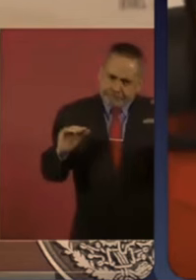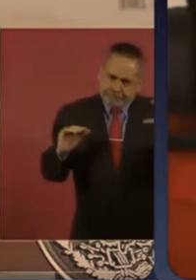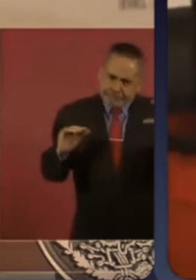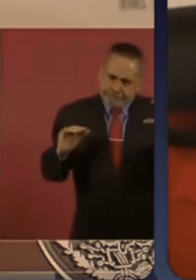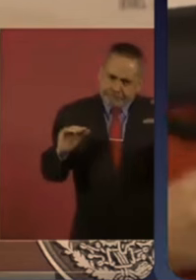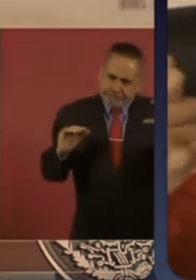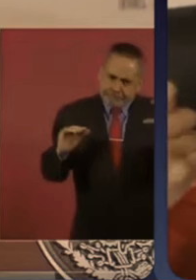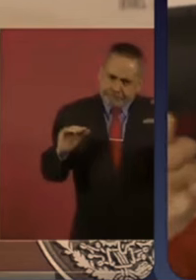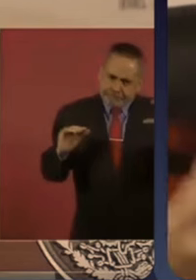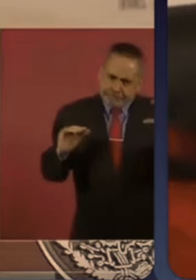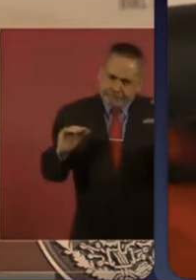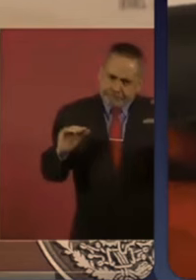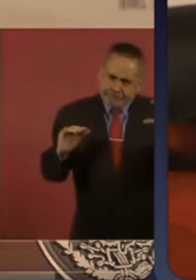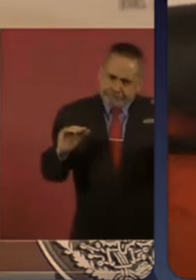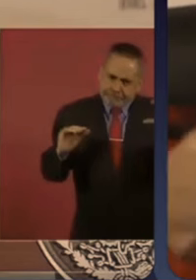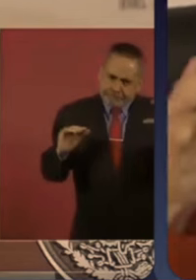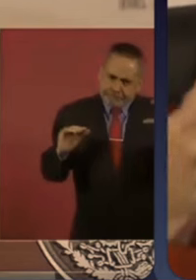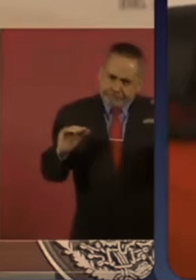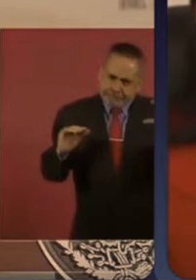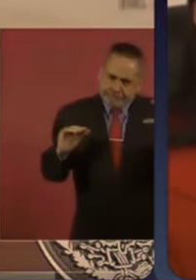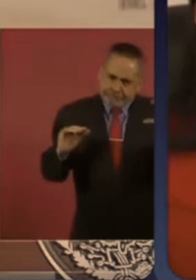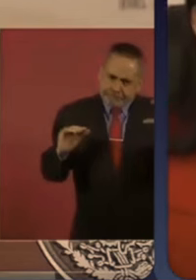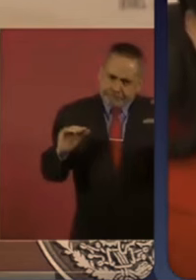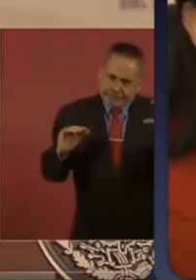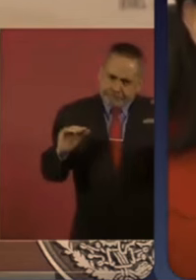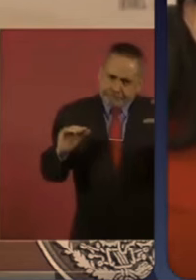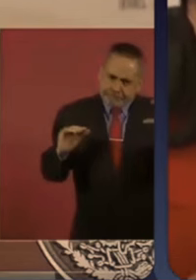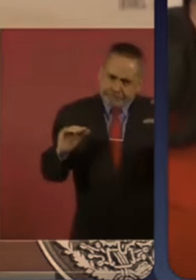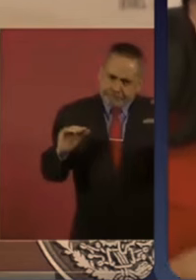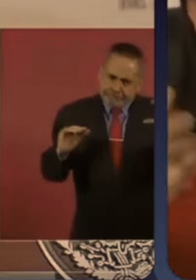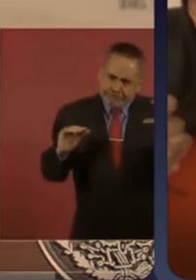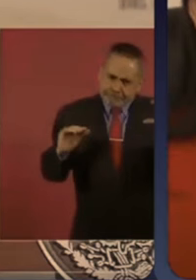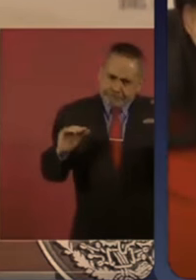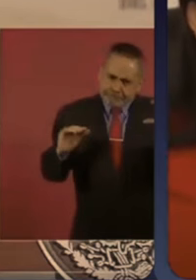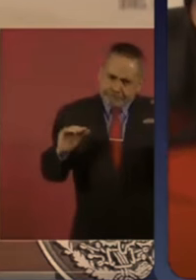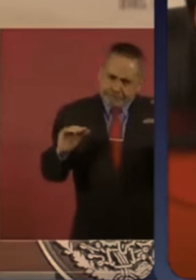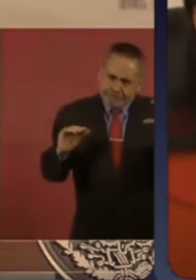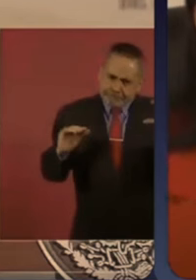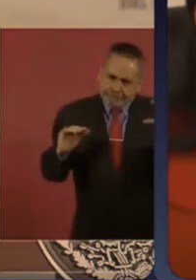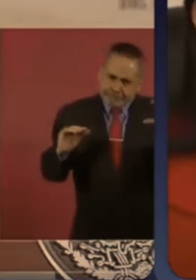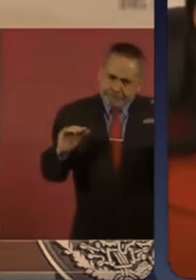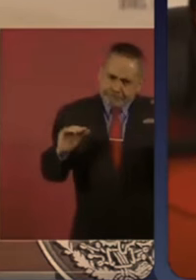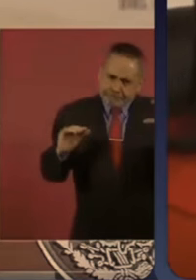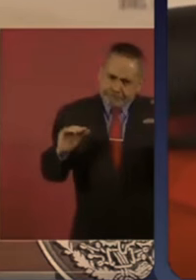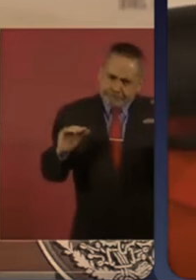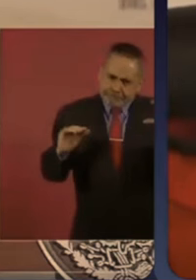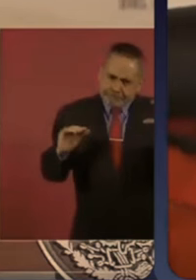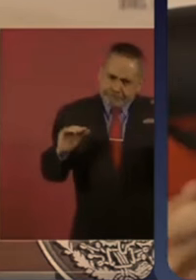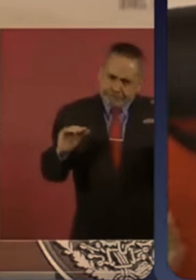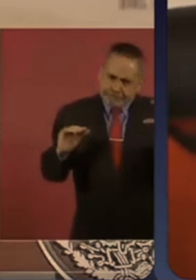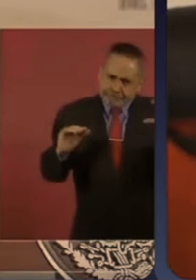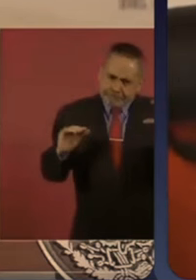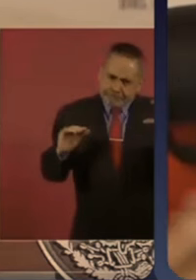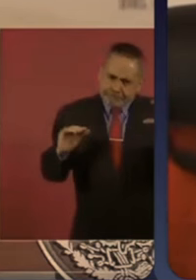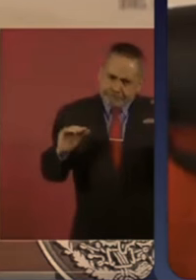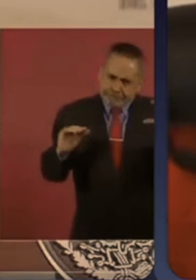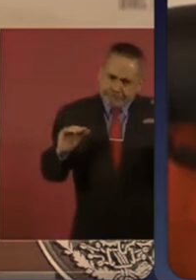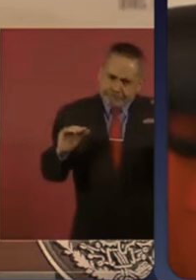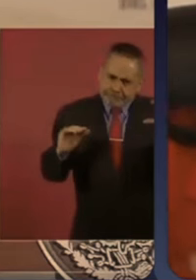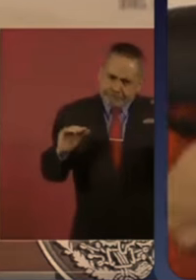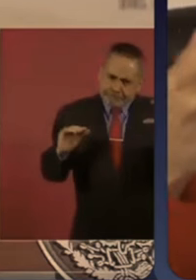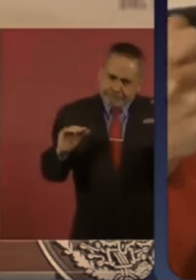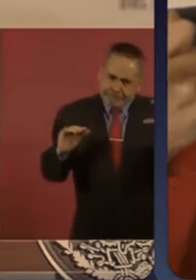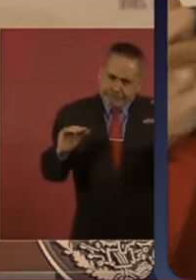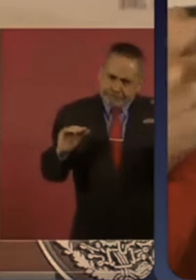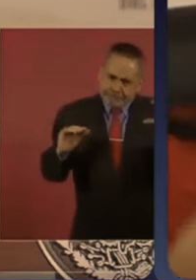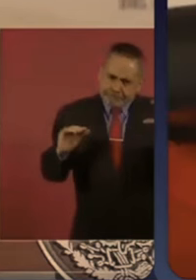esa reforma. Informemos, porque ahora resulta que los neoliberales están diciendo que el presidente quiere reformar las